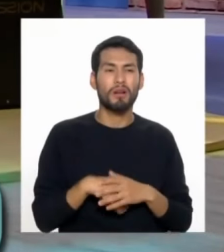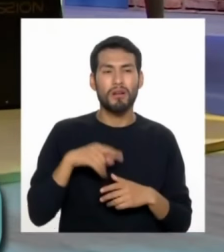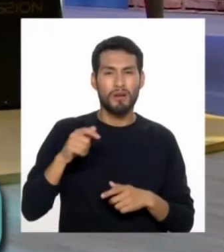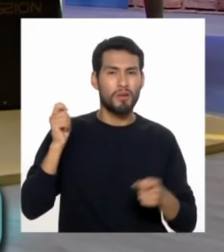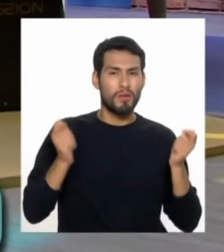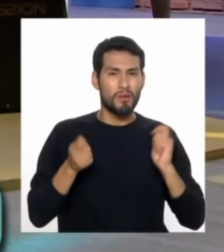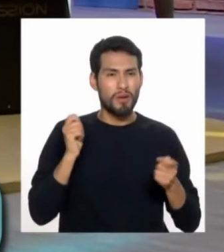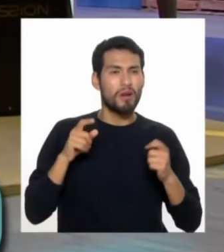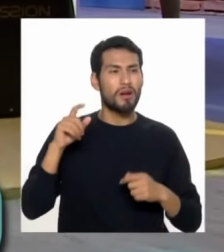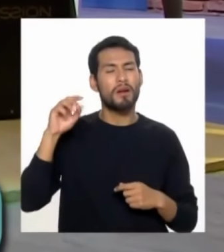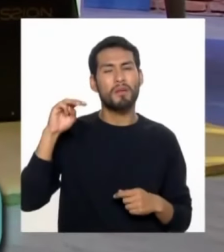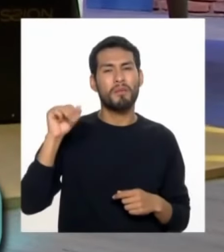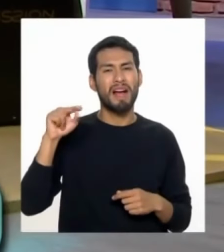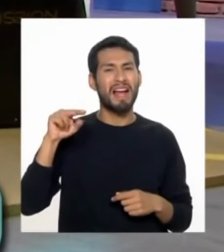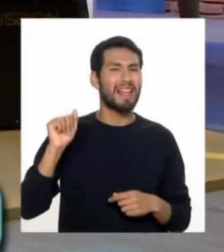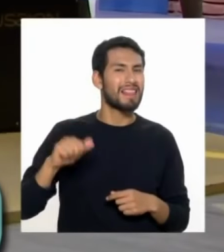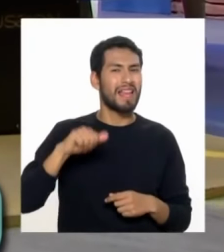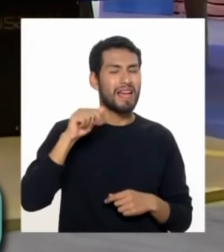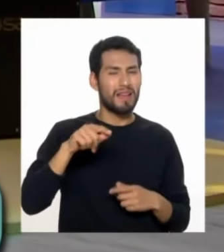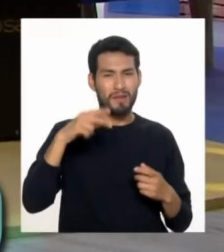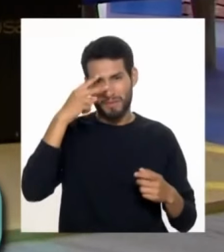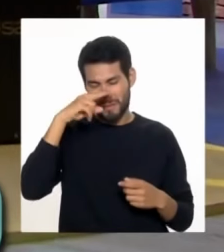baterista de la agrupación Maná de México.